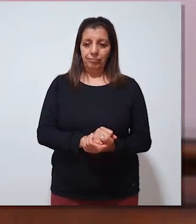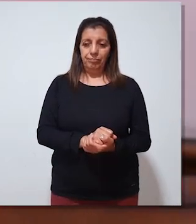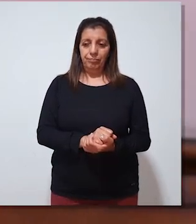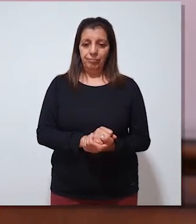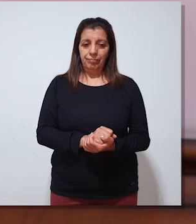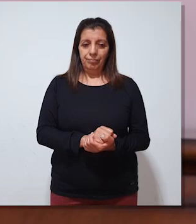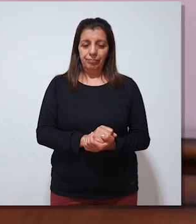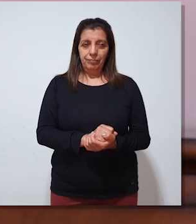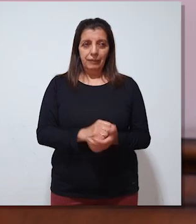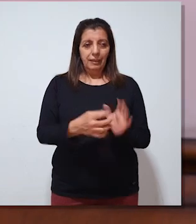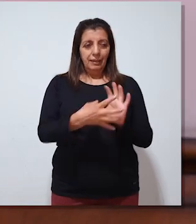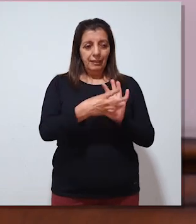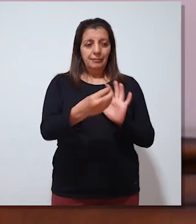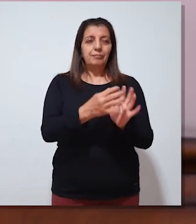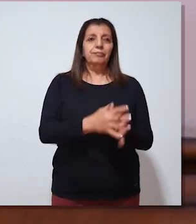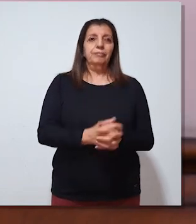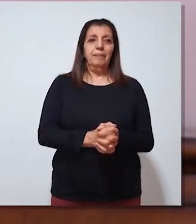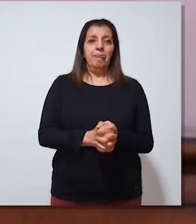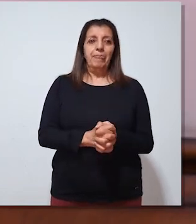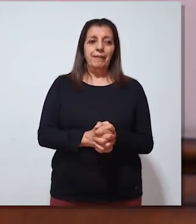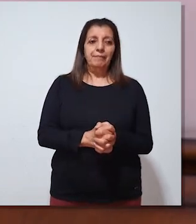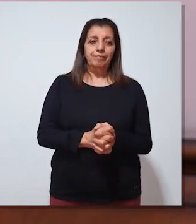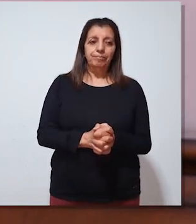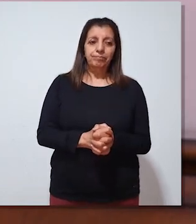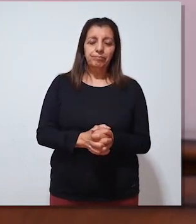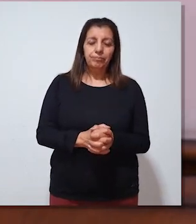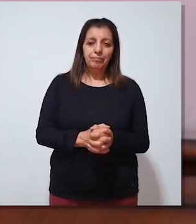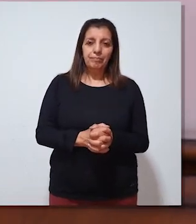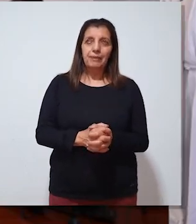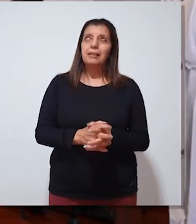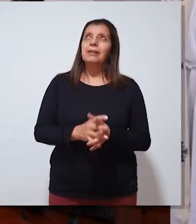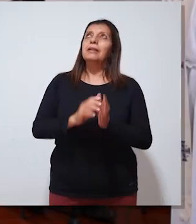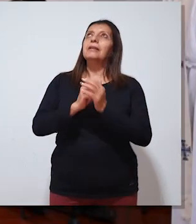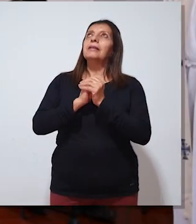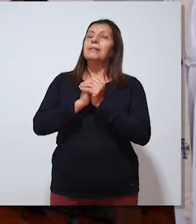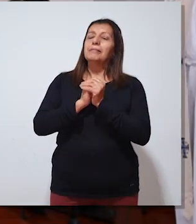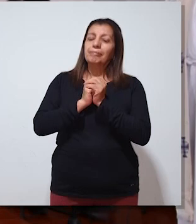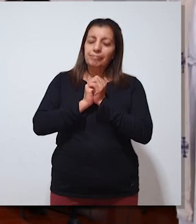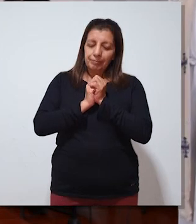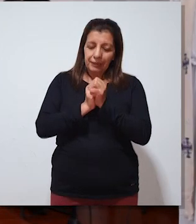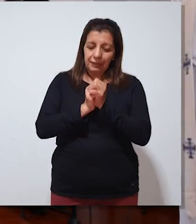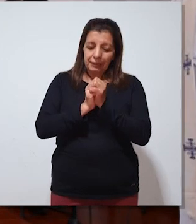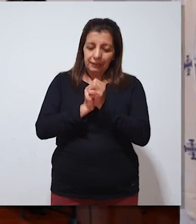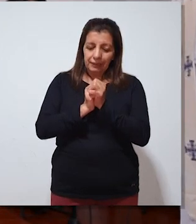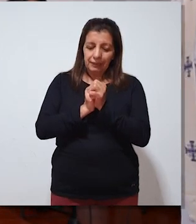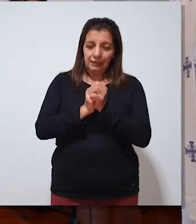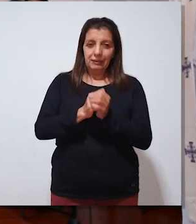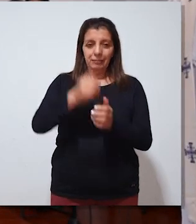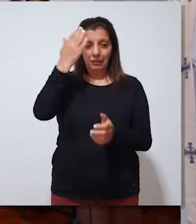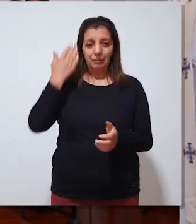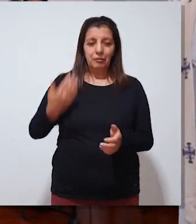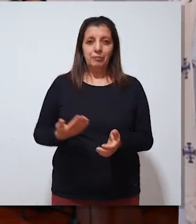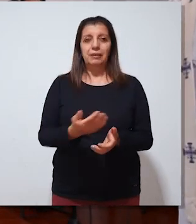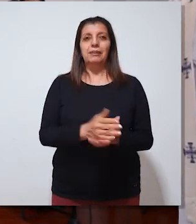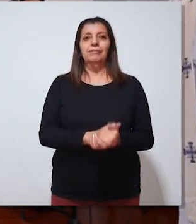A cada intención respondemos, con María te lo pedimos, Señor. Con María te lo pedimos,